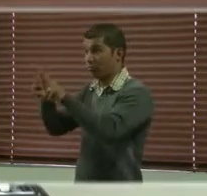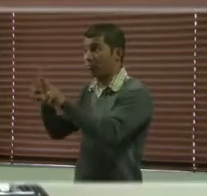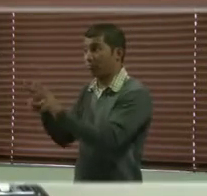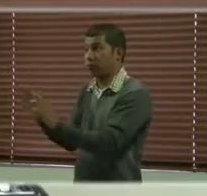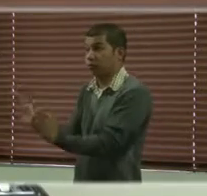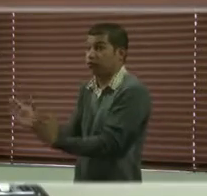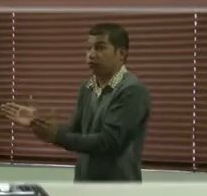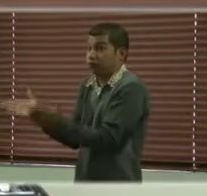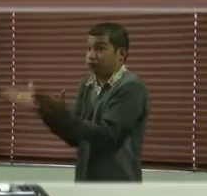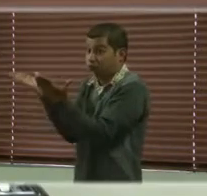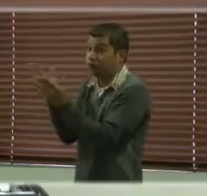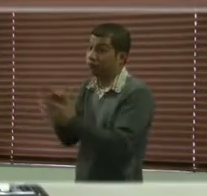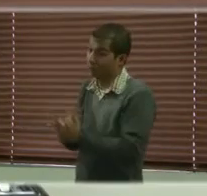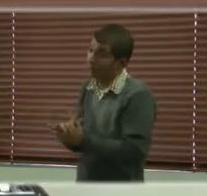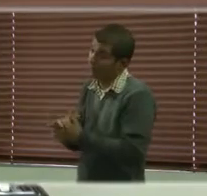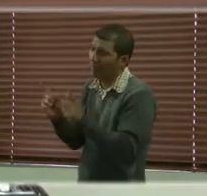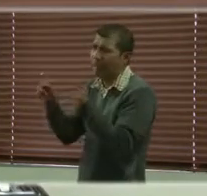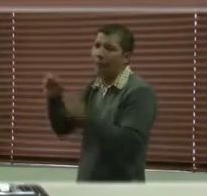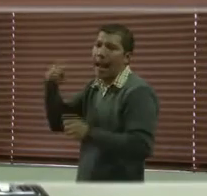muchísimo